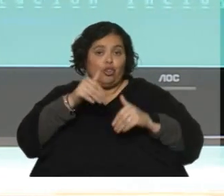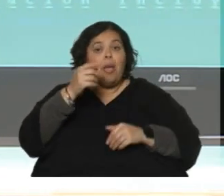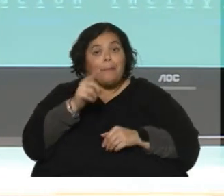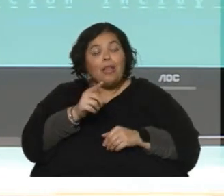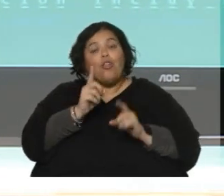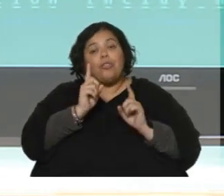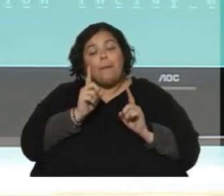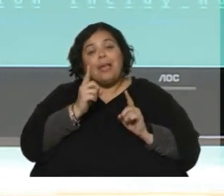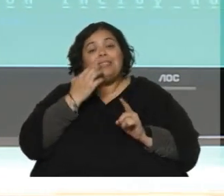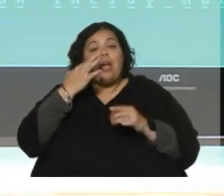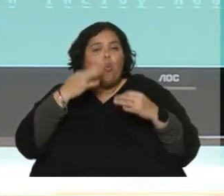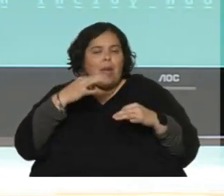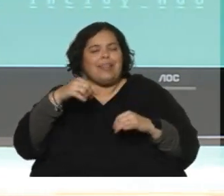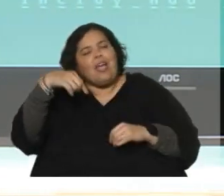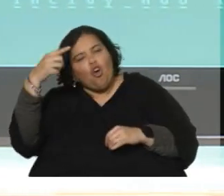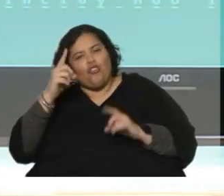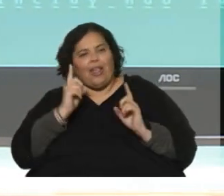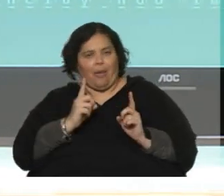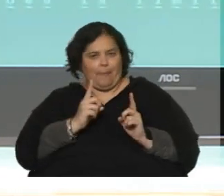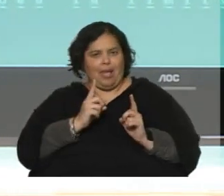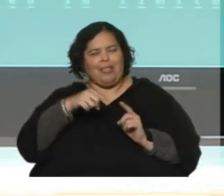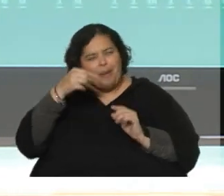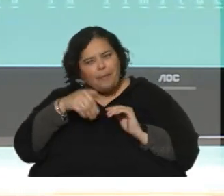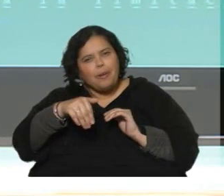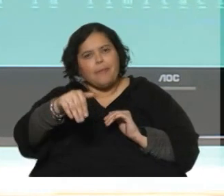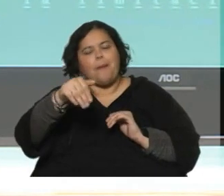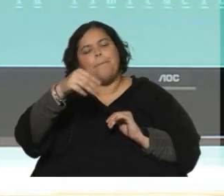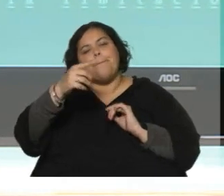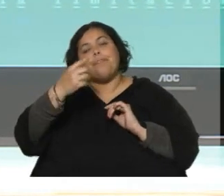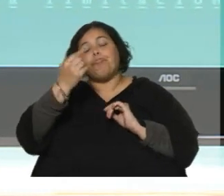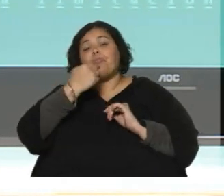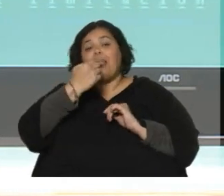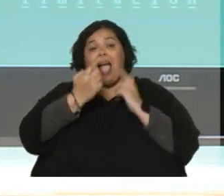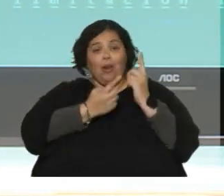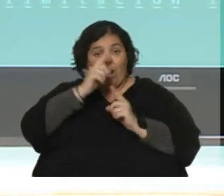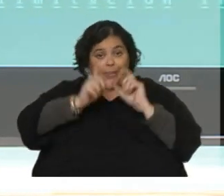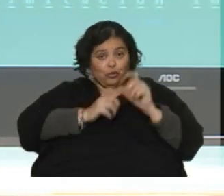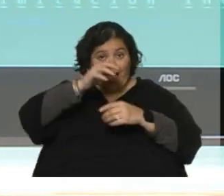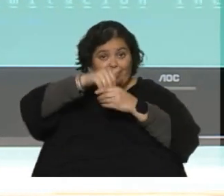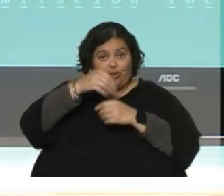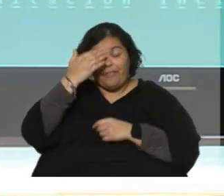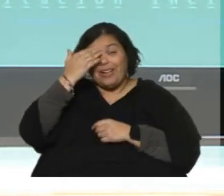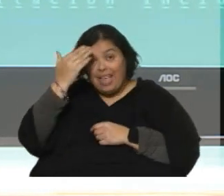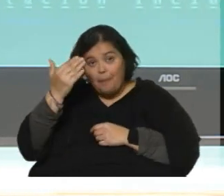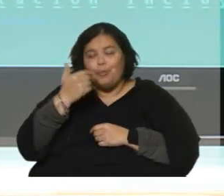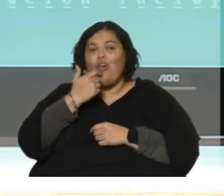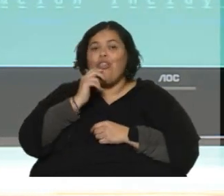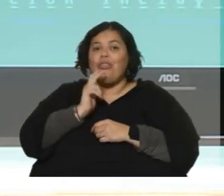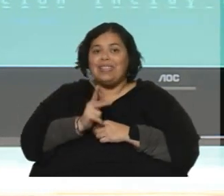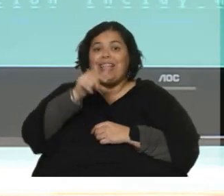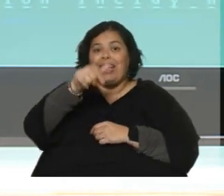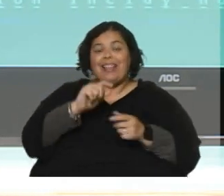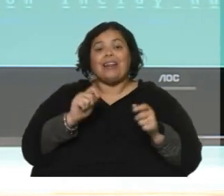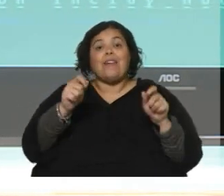de hablar un poquito con ustedes y de la y de más largo plazo y es quién es hay el frente que consideran que esta